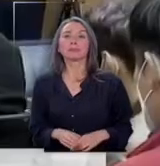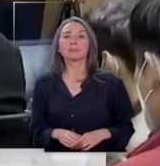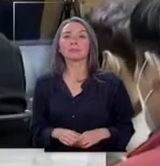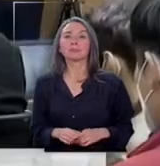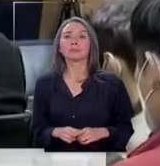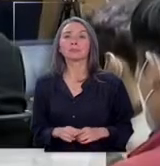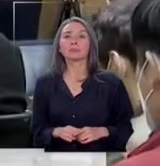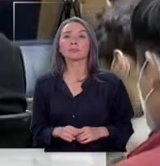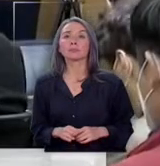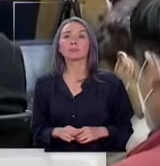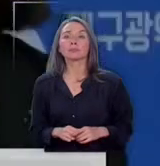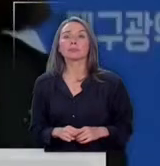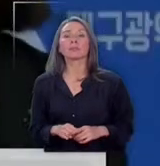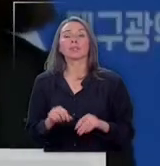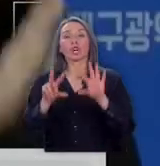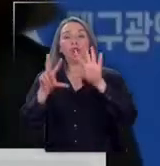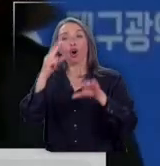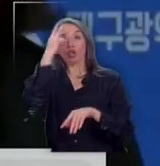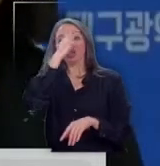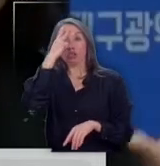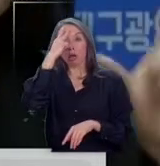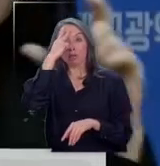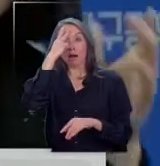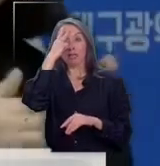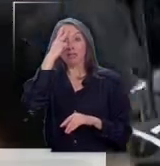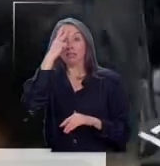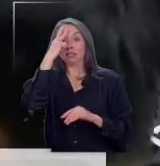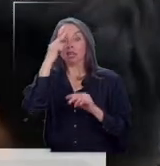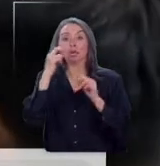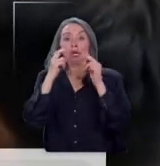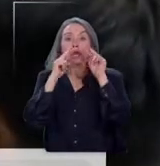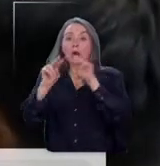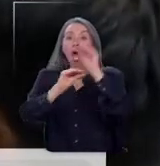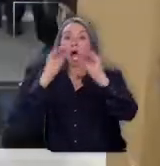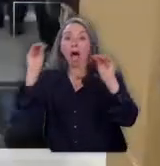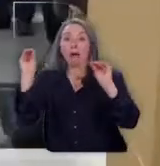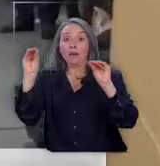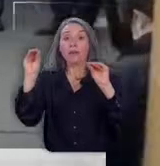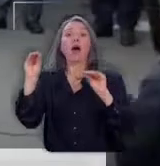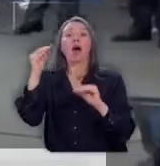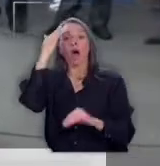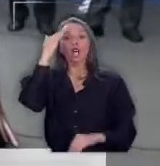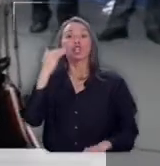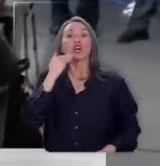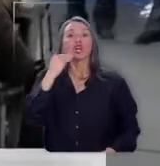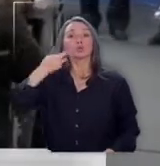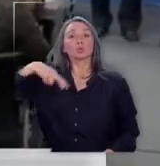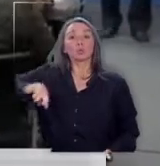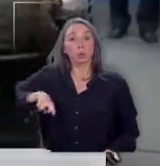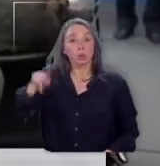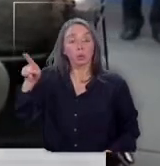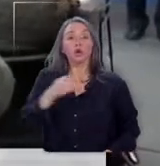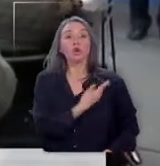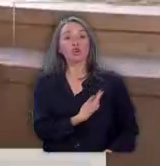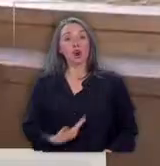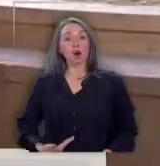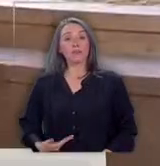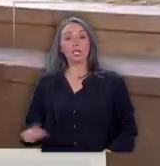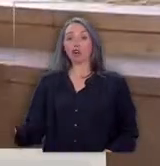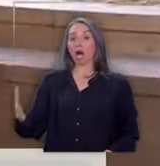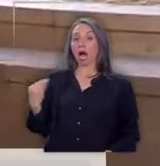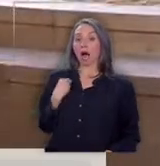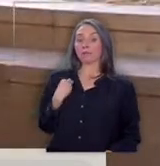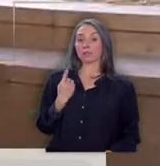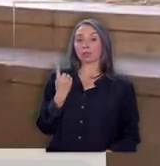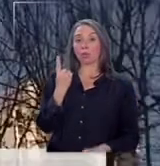atención el 8 de marzo se encendieron todas las alarmas en Corea del Sur ese día el gobierno fue notificado